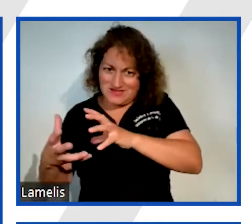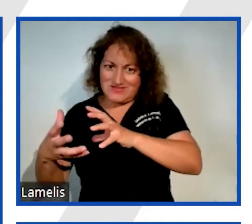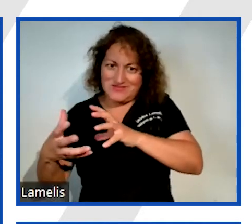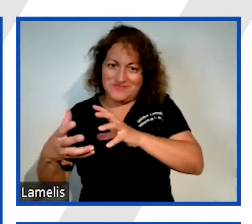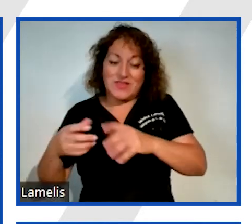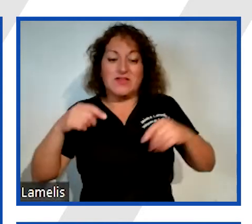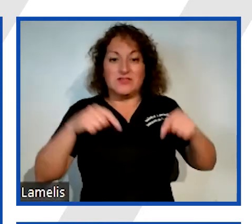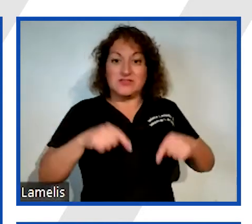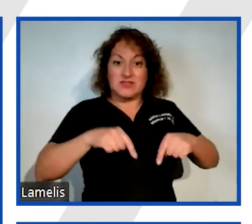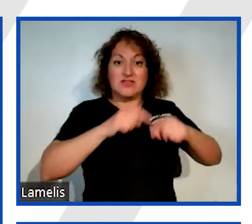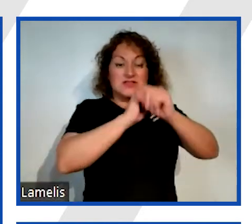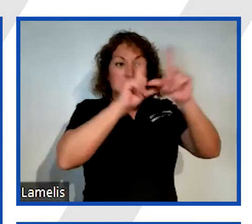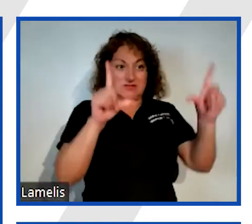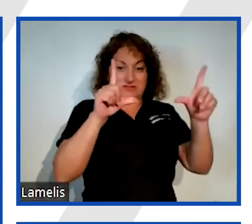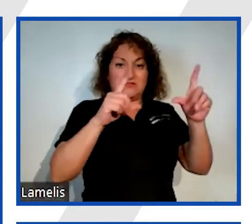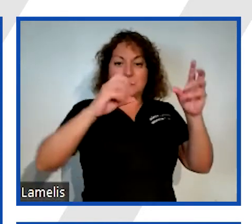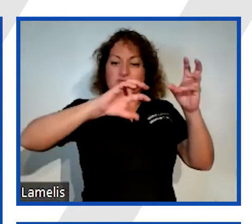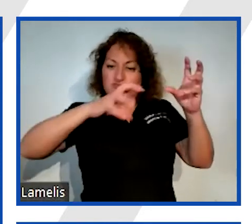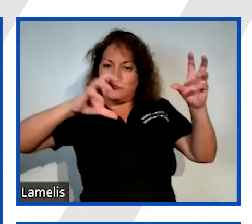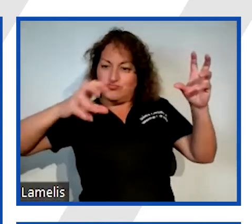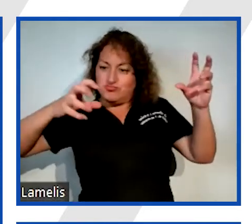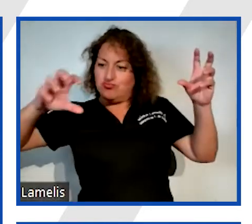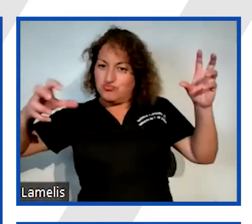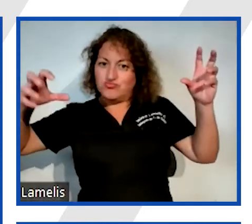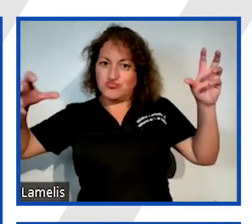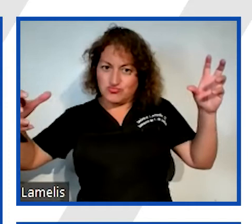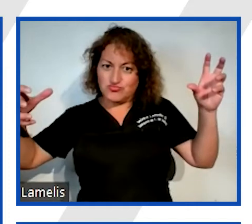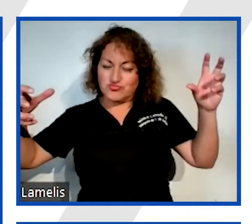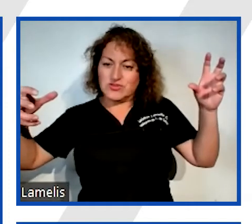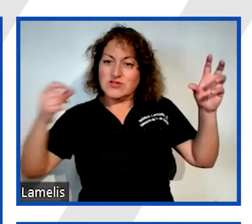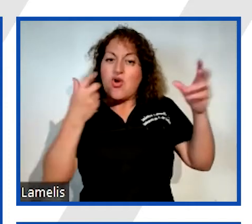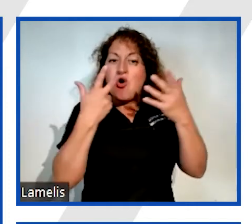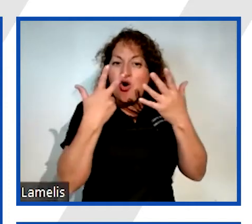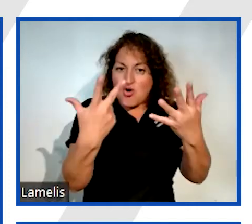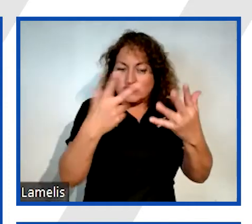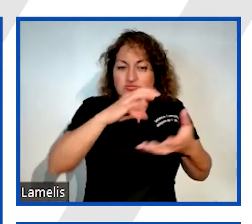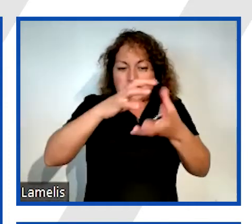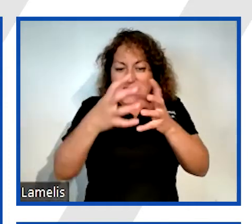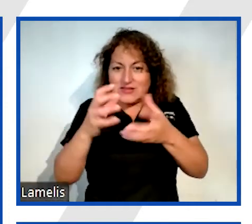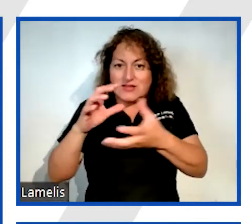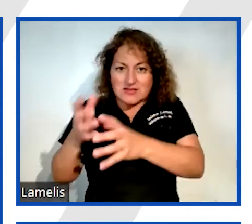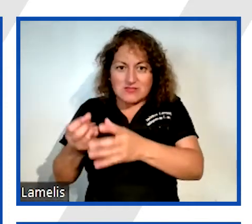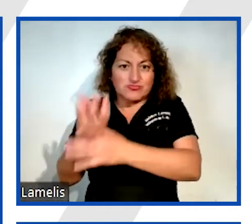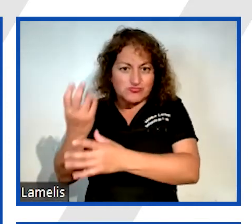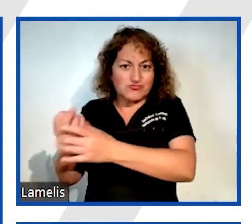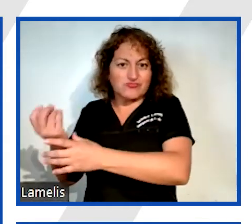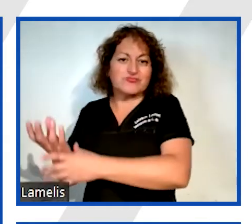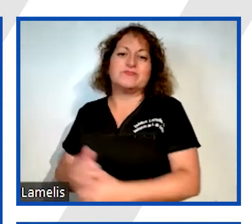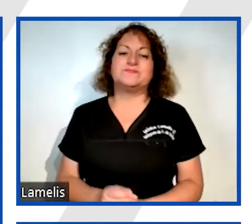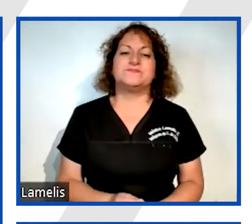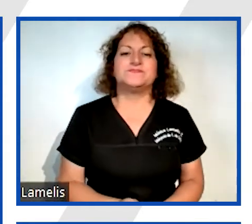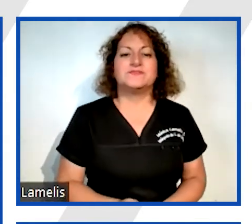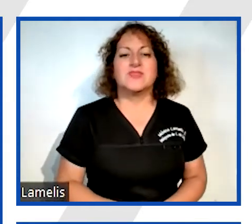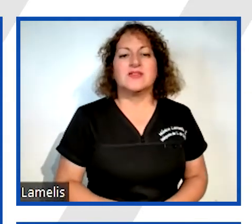se convirtieran en este disco verdad crecieron los ocho planetas del sistema solar y es por eso también que si se